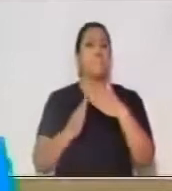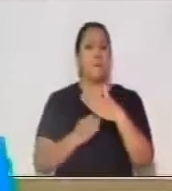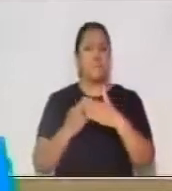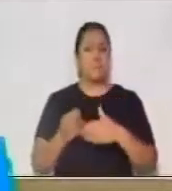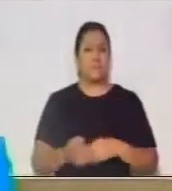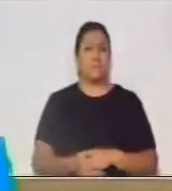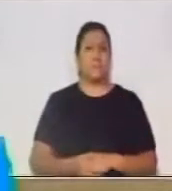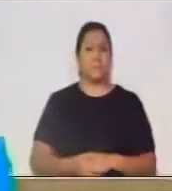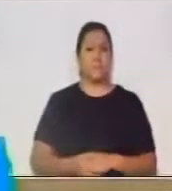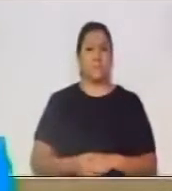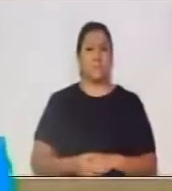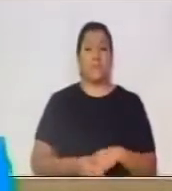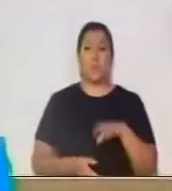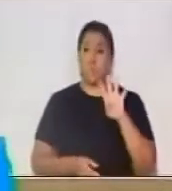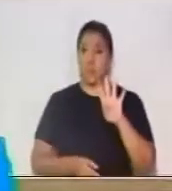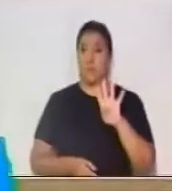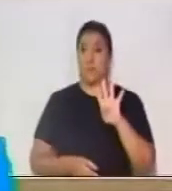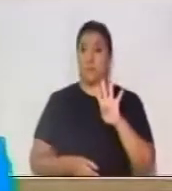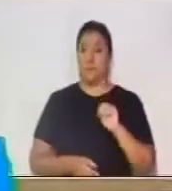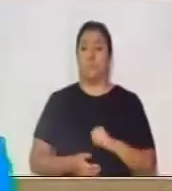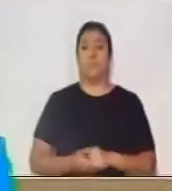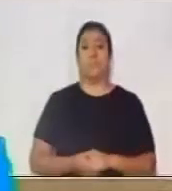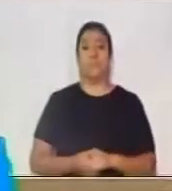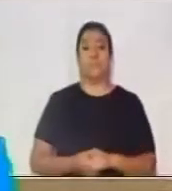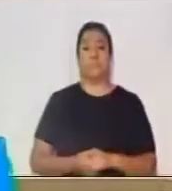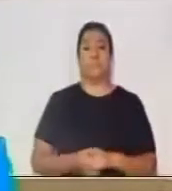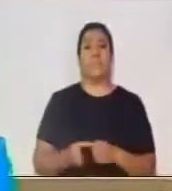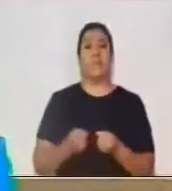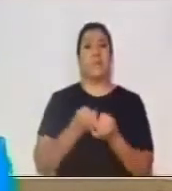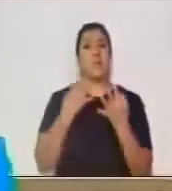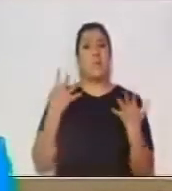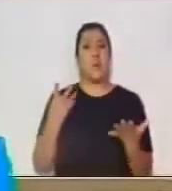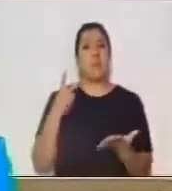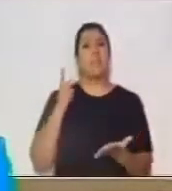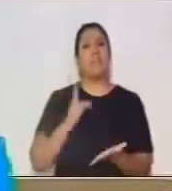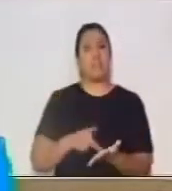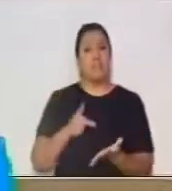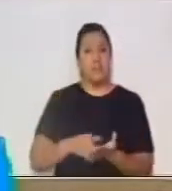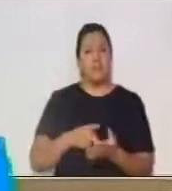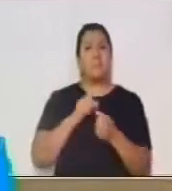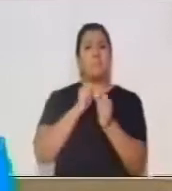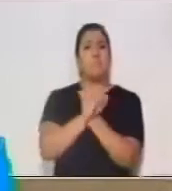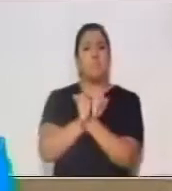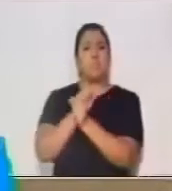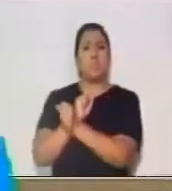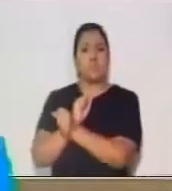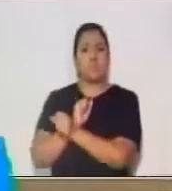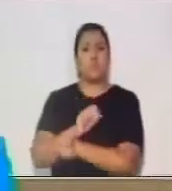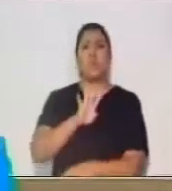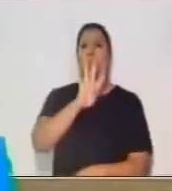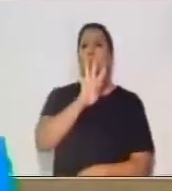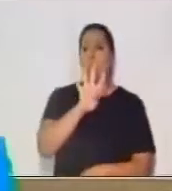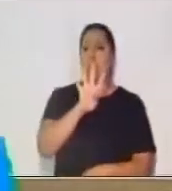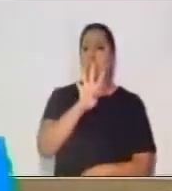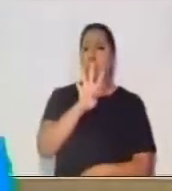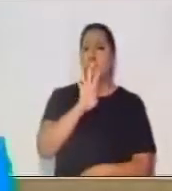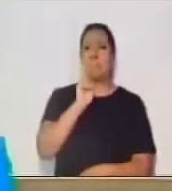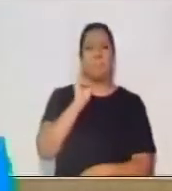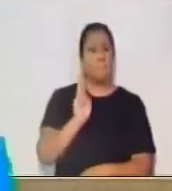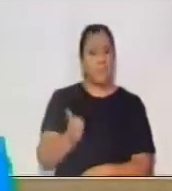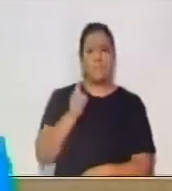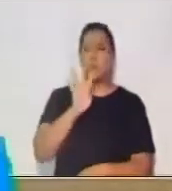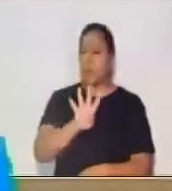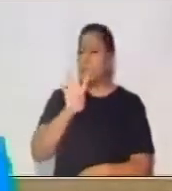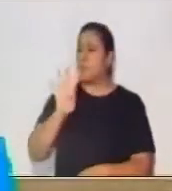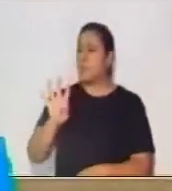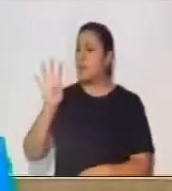Fundecán, porque juntos transformamos más de una vida. Textura, vida y frescura de la